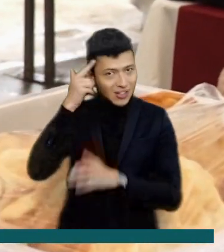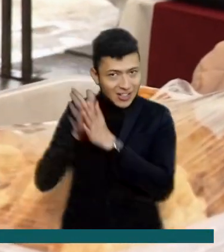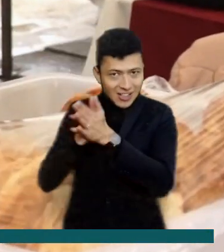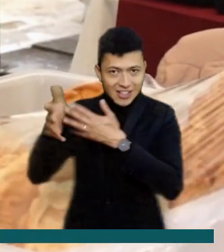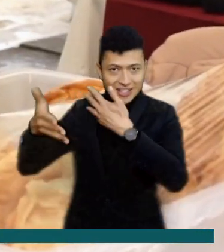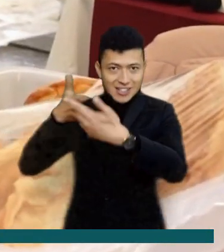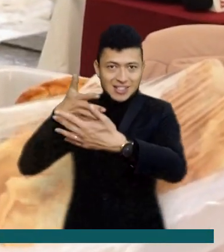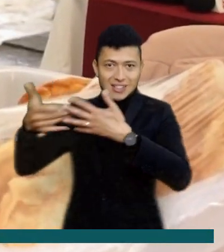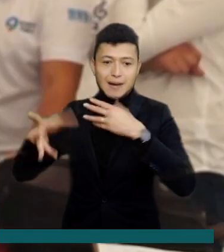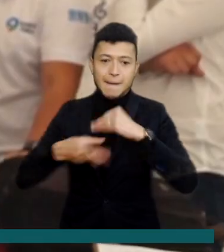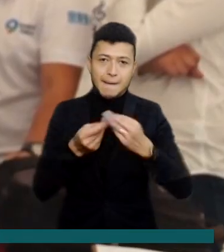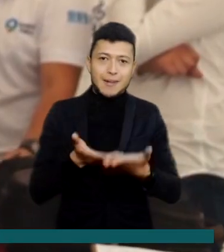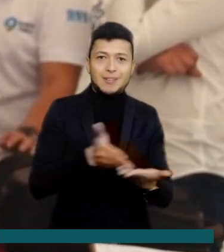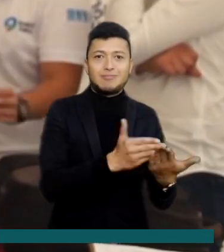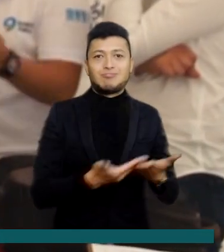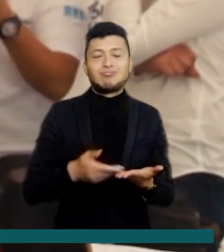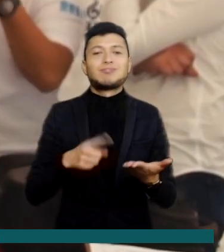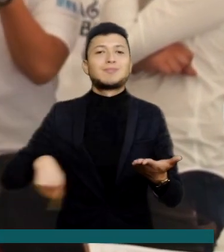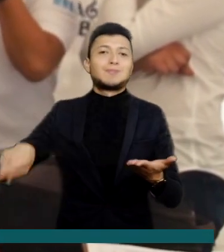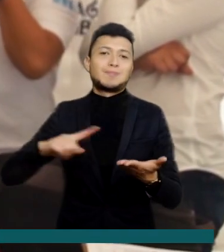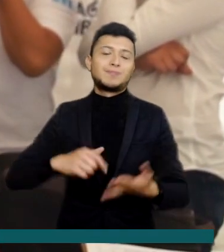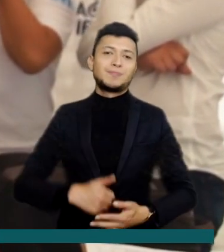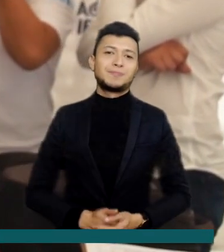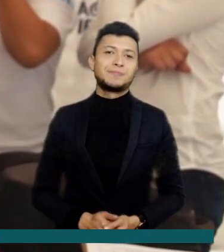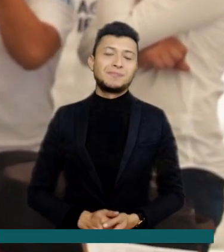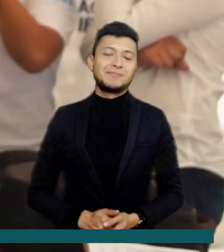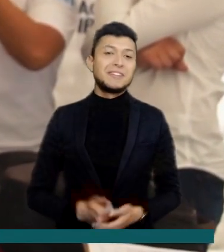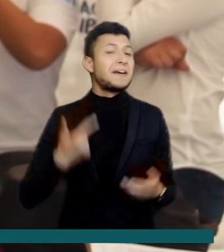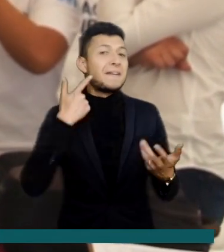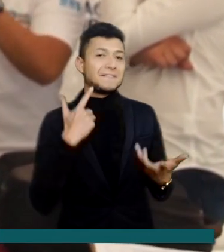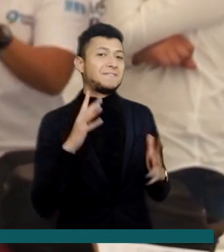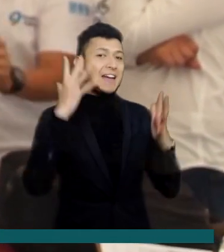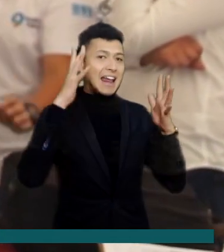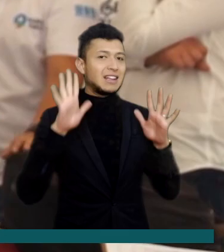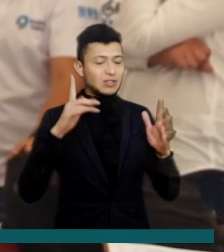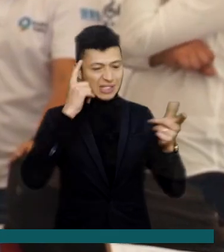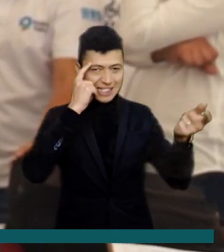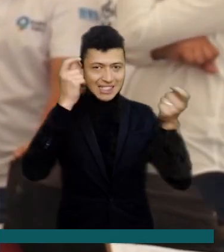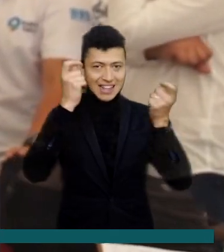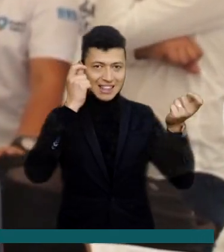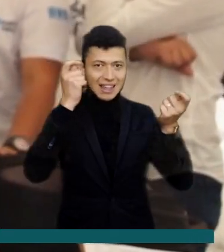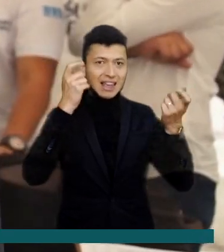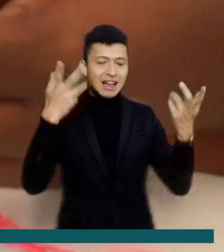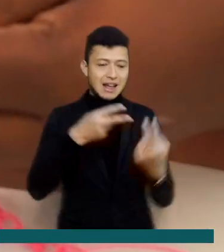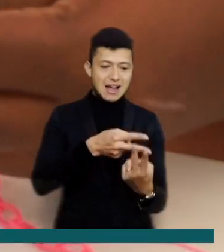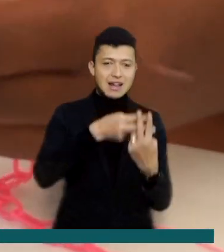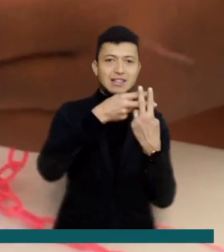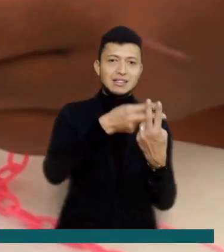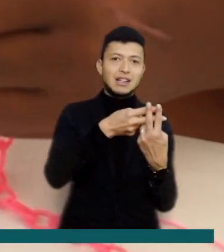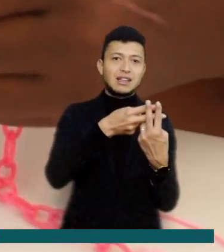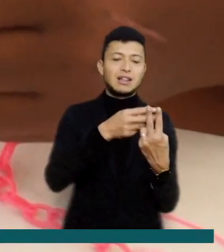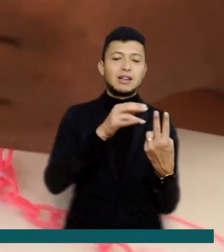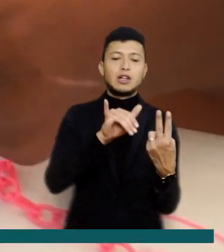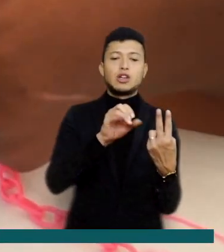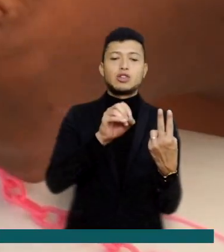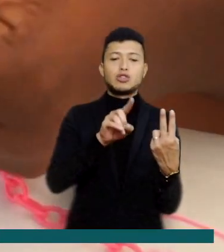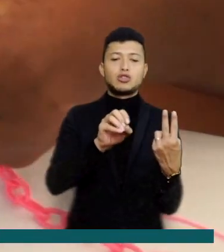raizal y palanquero. El objetivo de esta feria se desarrolla en el marco de la estrategia hashtag